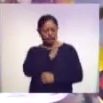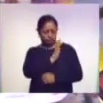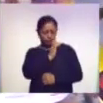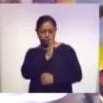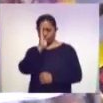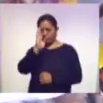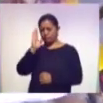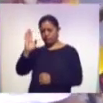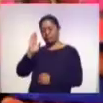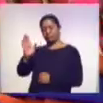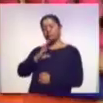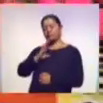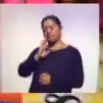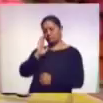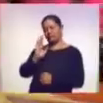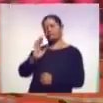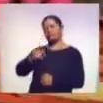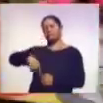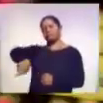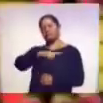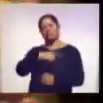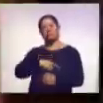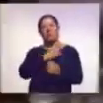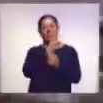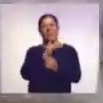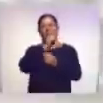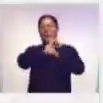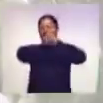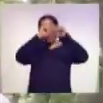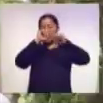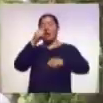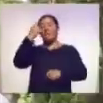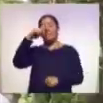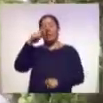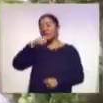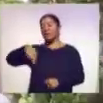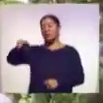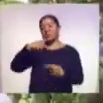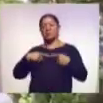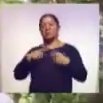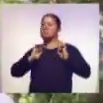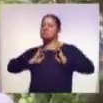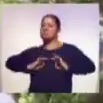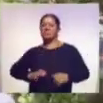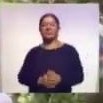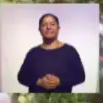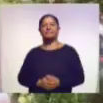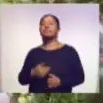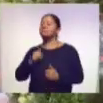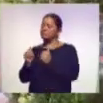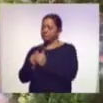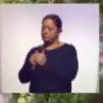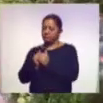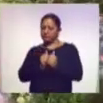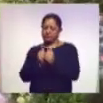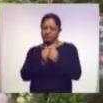municipales sobre la quema de pirotecnia a fin de prevenir riesgos a la población. Vamos a tener un acompañamiento puntual para